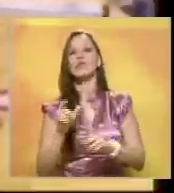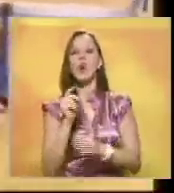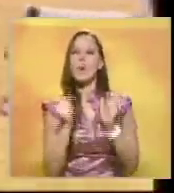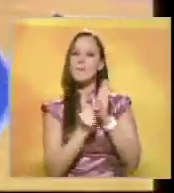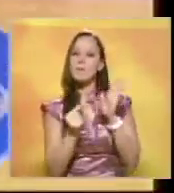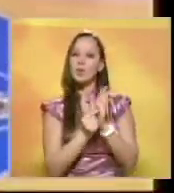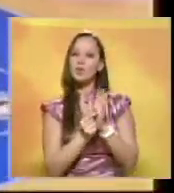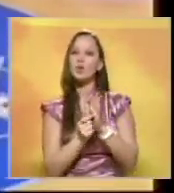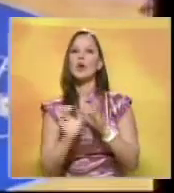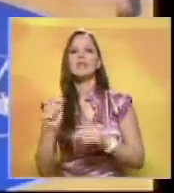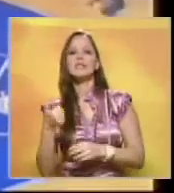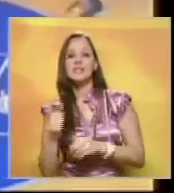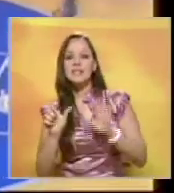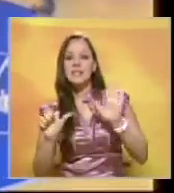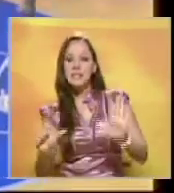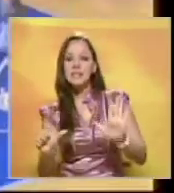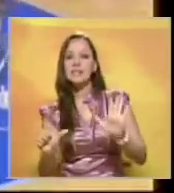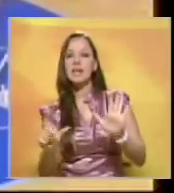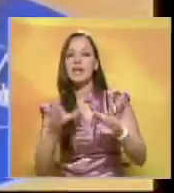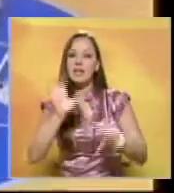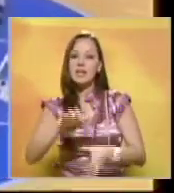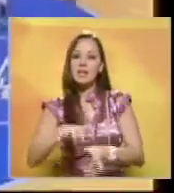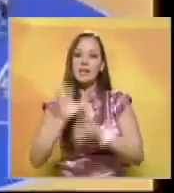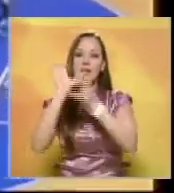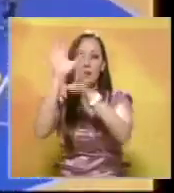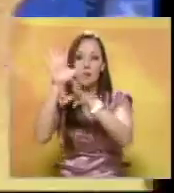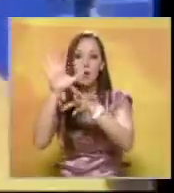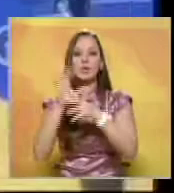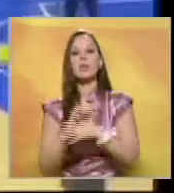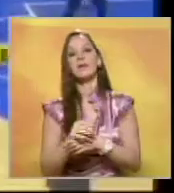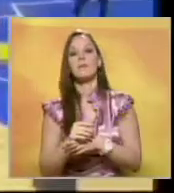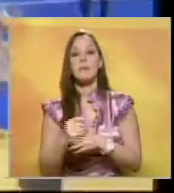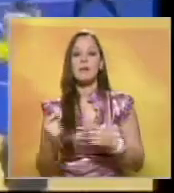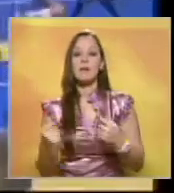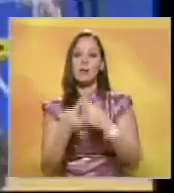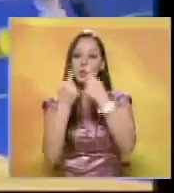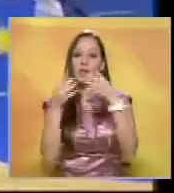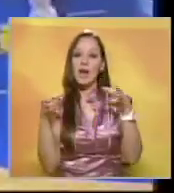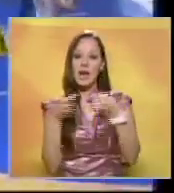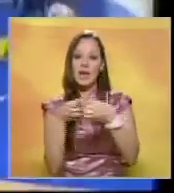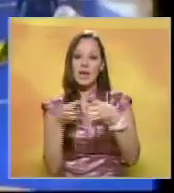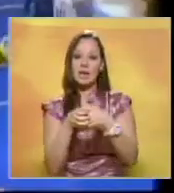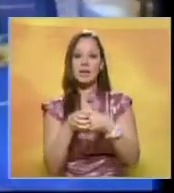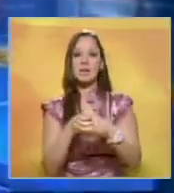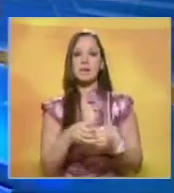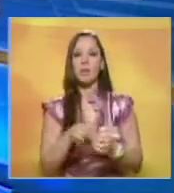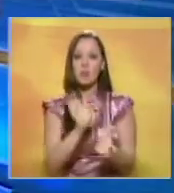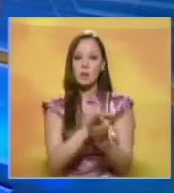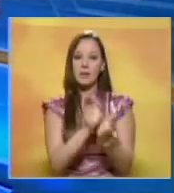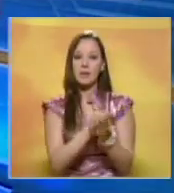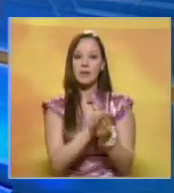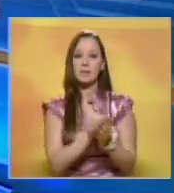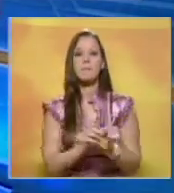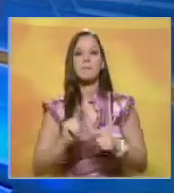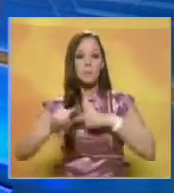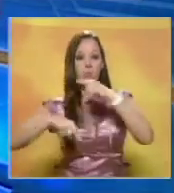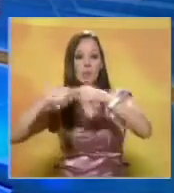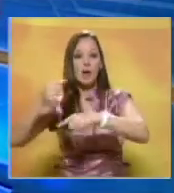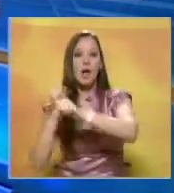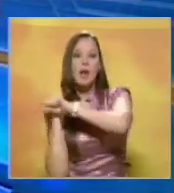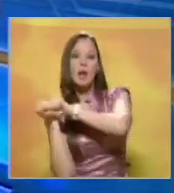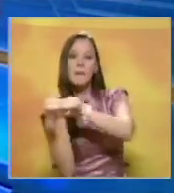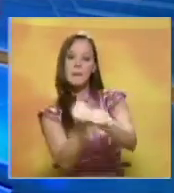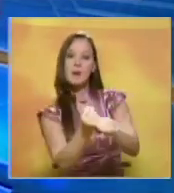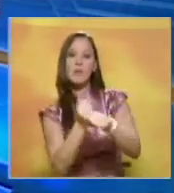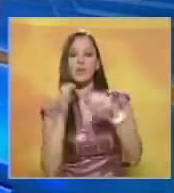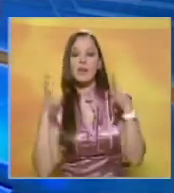16 rebotes. La victoria del Expreso Azul deja contra las cuerdas a el equipo insular. Ya pasamos al béisbol de las